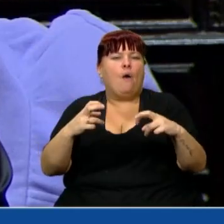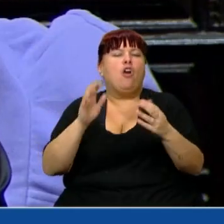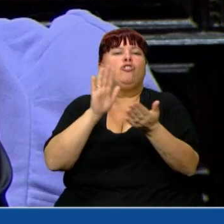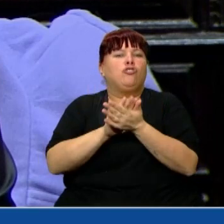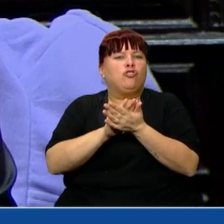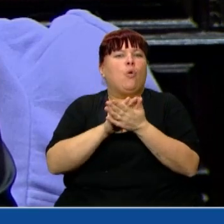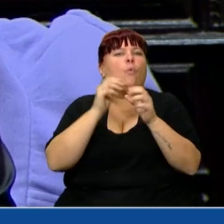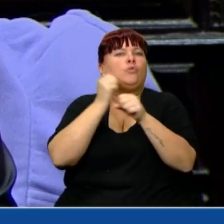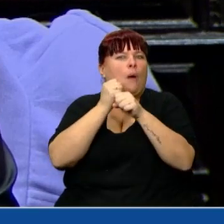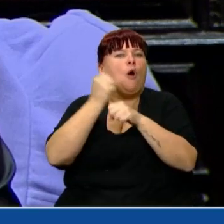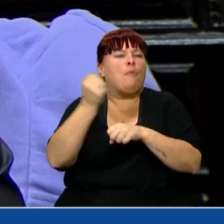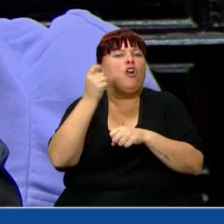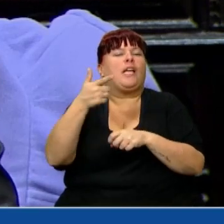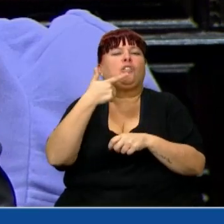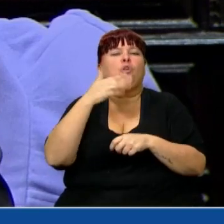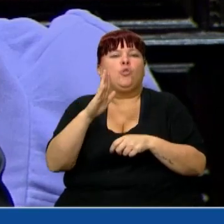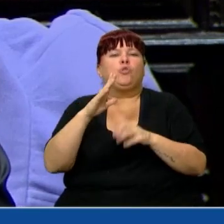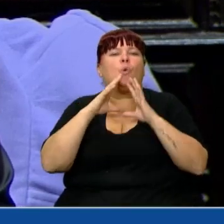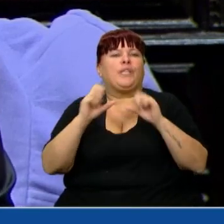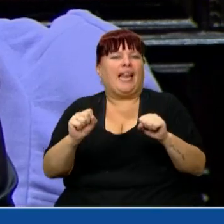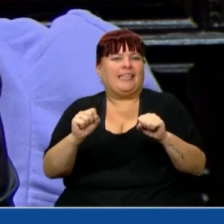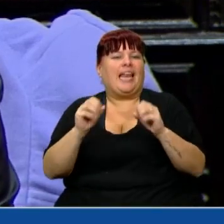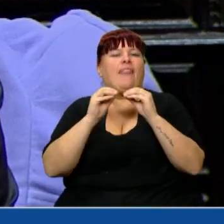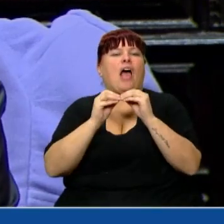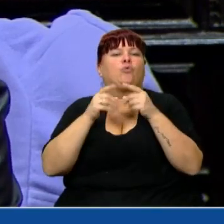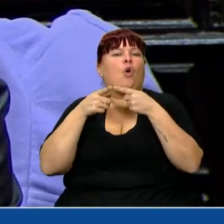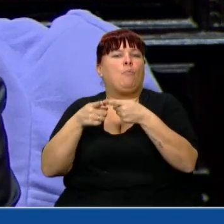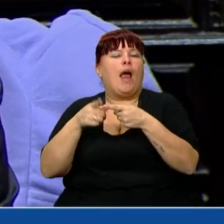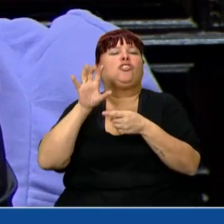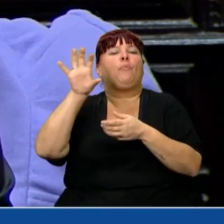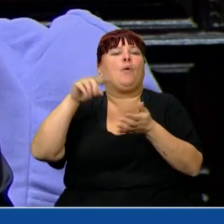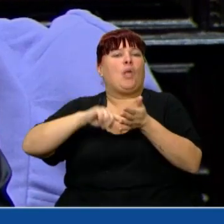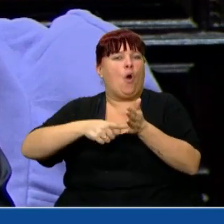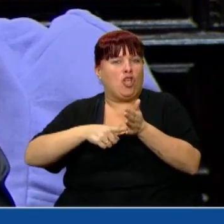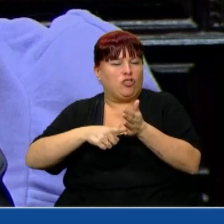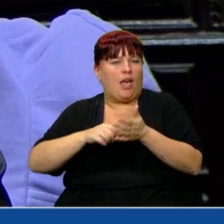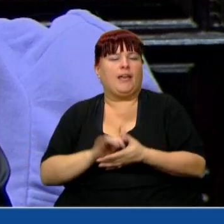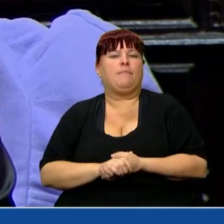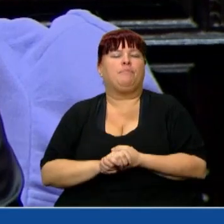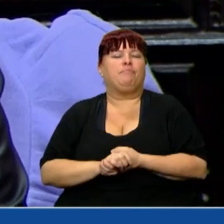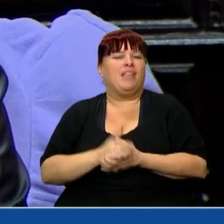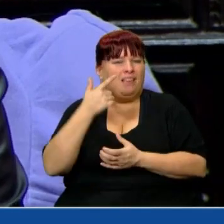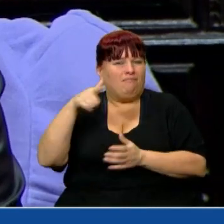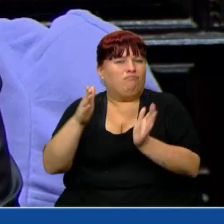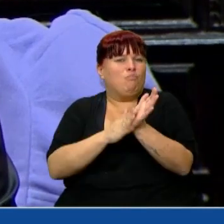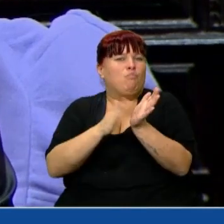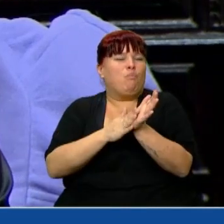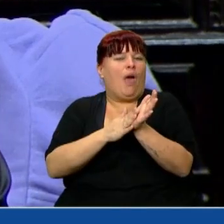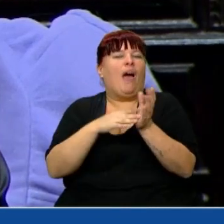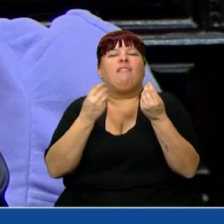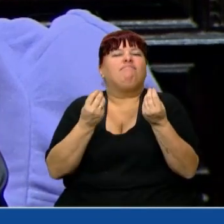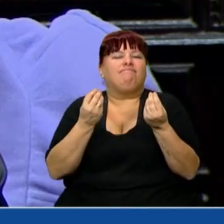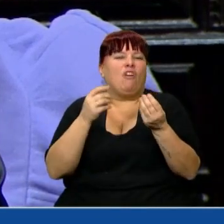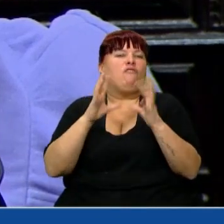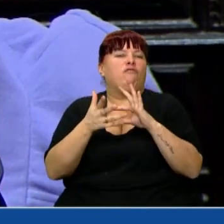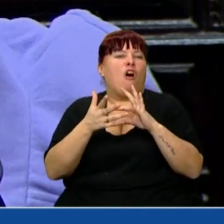un importante trabajo que hizo la Subsecretaría de Asuntos Portuarios de la provincia de Buenos Aires nos demuestran de qué se